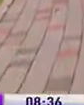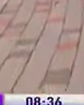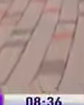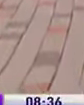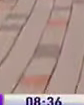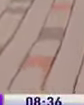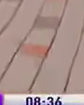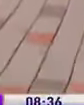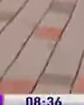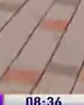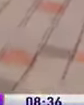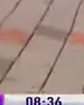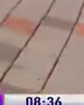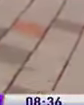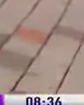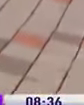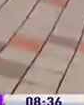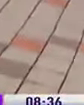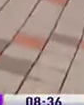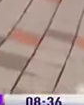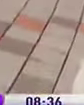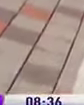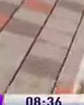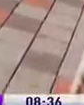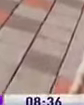la pancita? Sí, bastante.